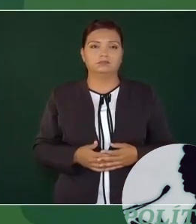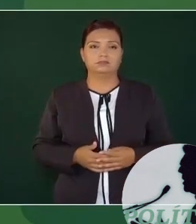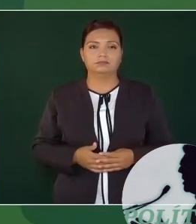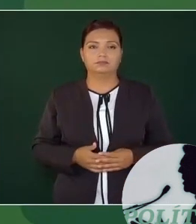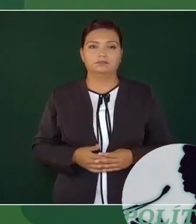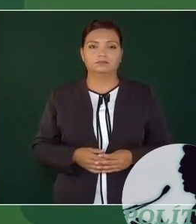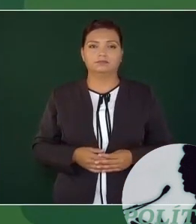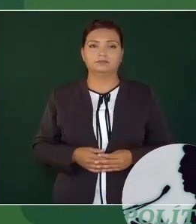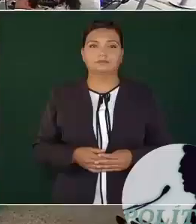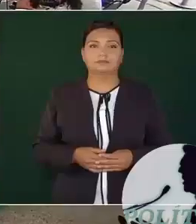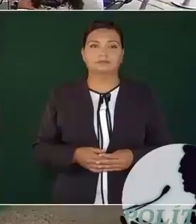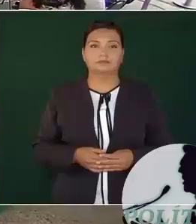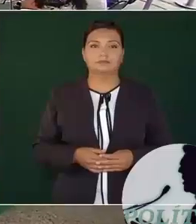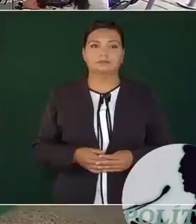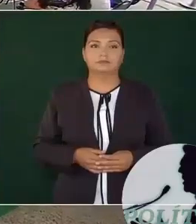de